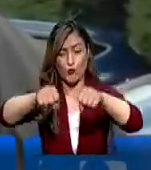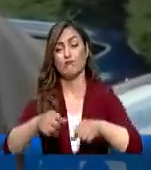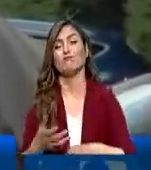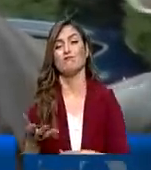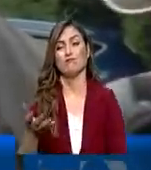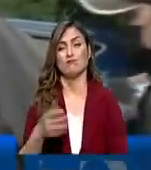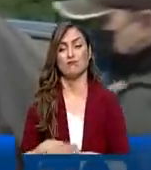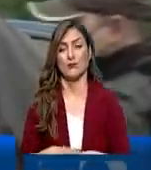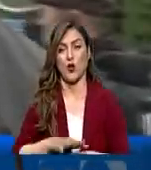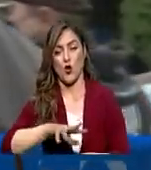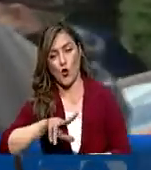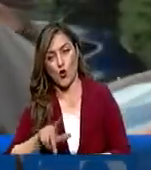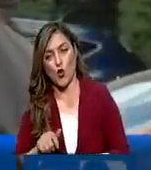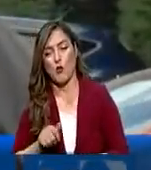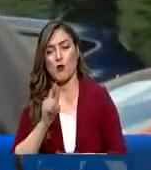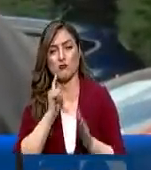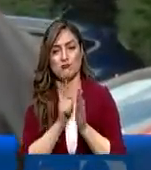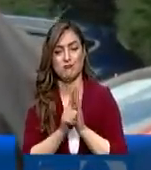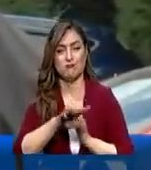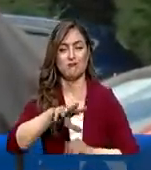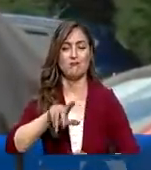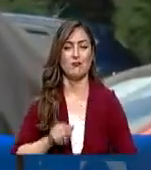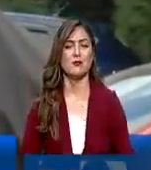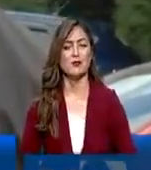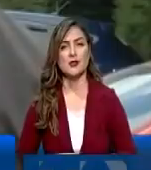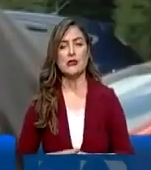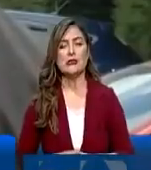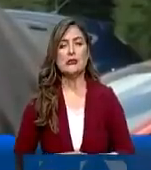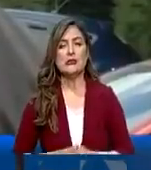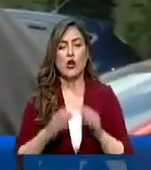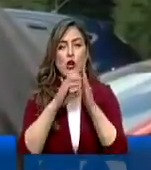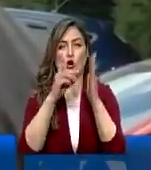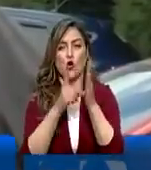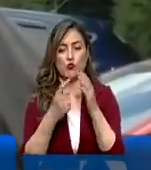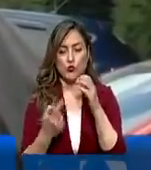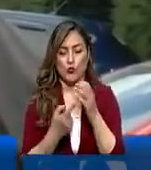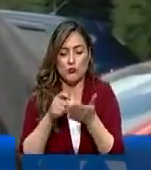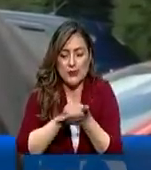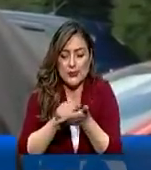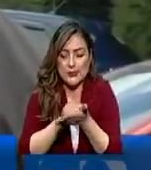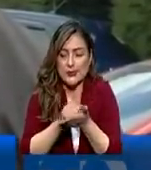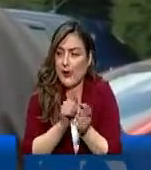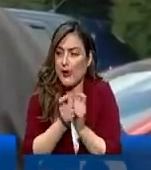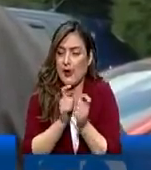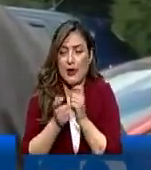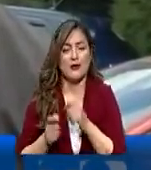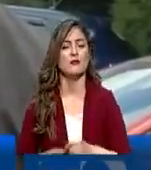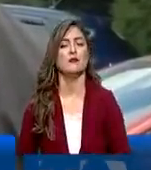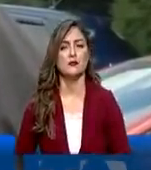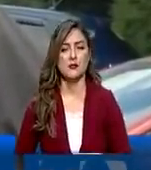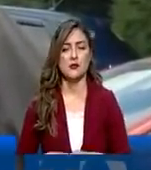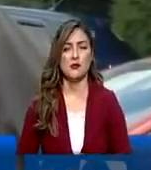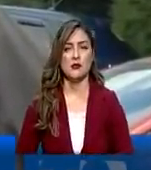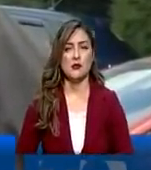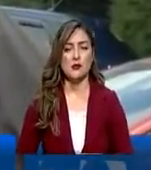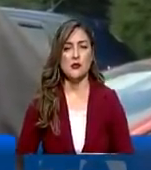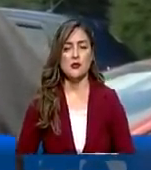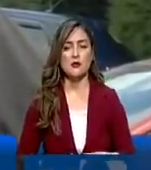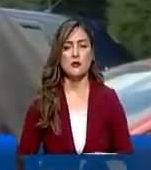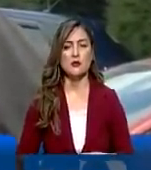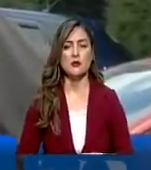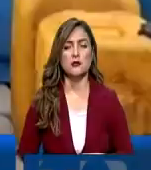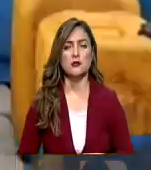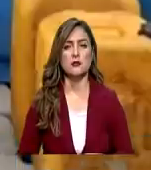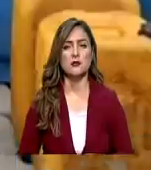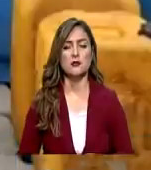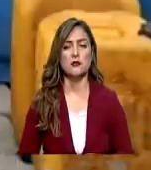sido sustraídas, son reportadas como robadas y les alteran las series alfanuméricas para que intentar burlar la identificación